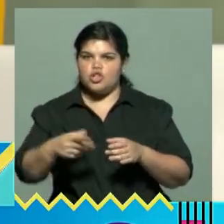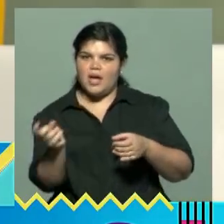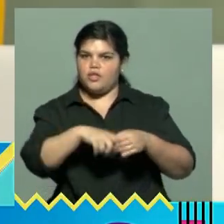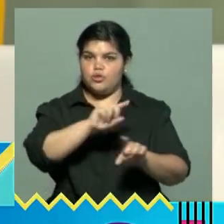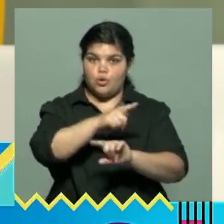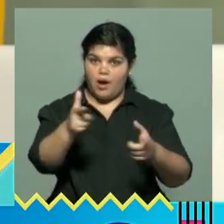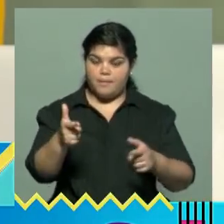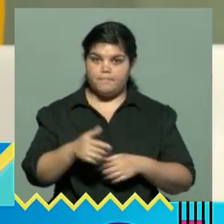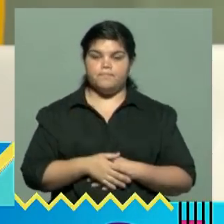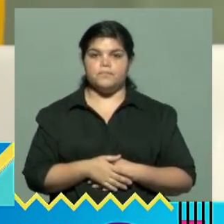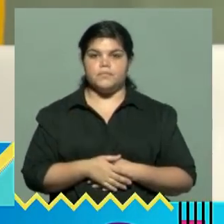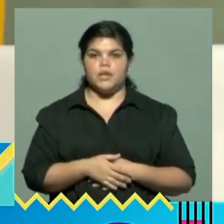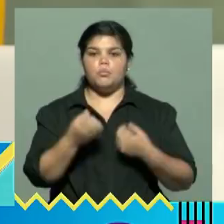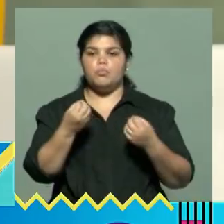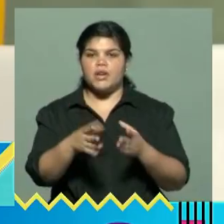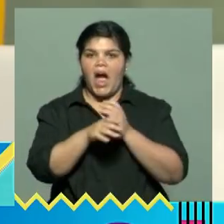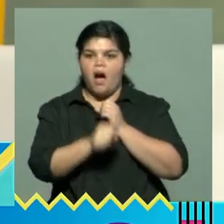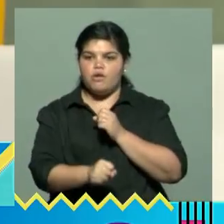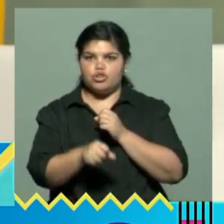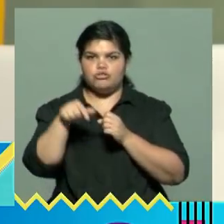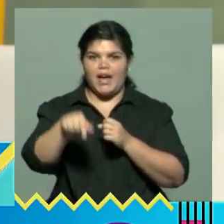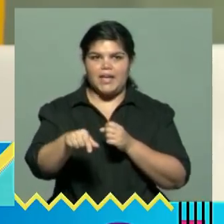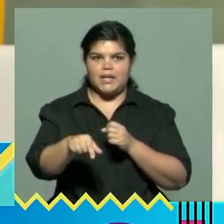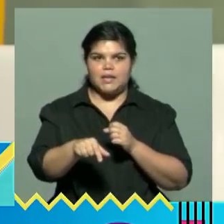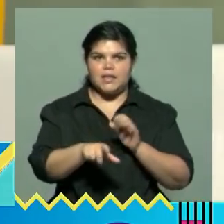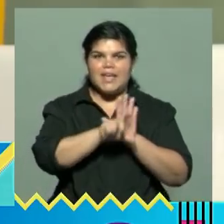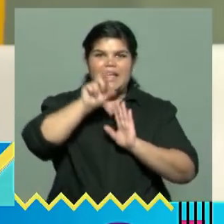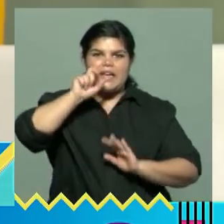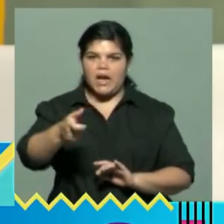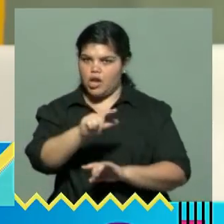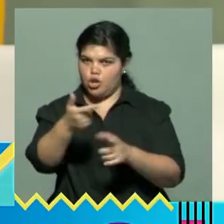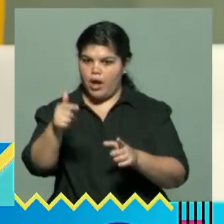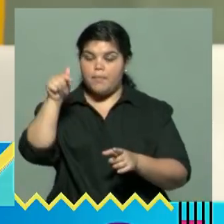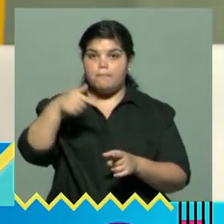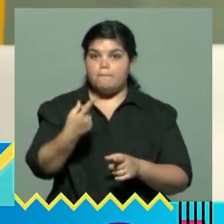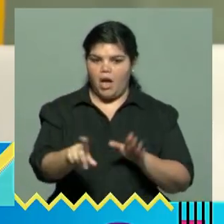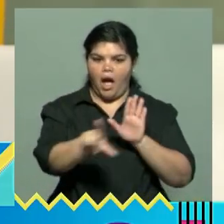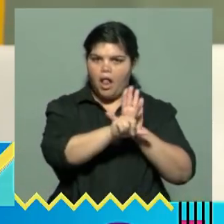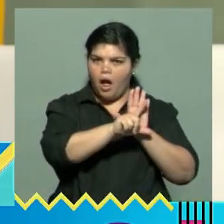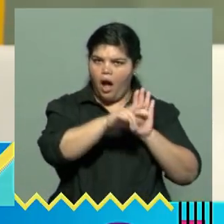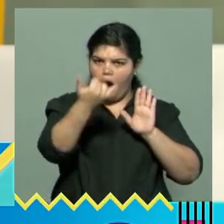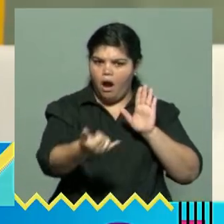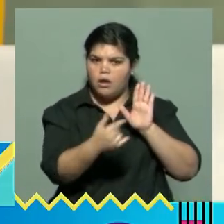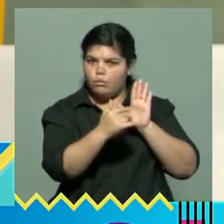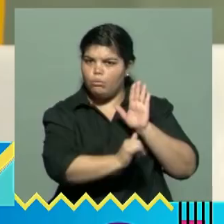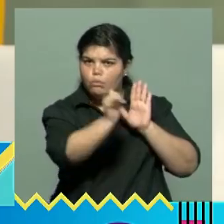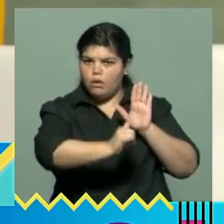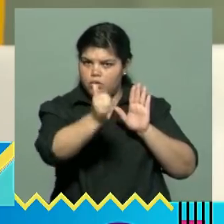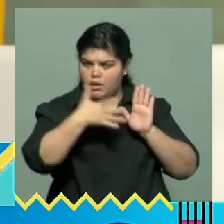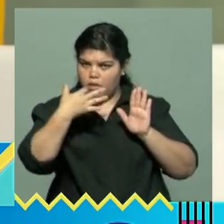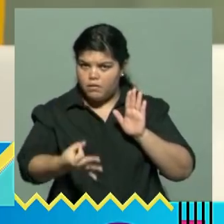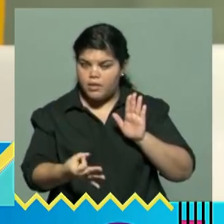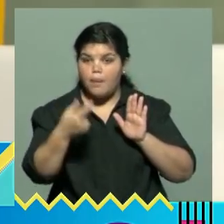aborto, digamos, en esos casos no es ilegal, está legalizado en nuestro país, pero tampoco hay una voluntad política de